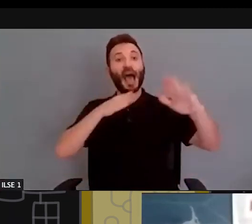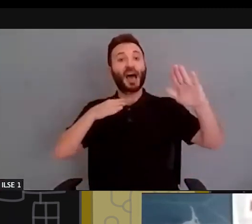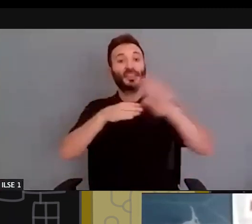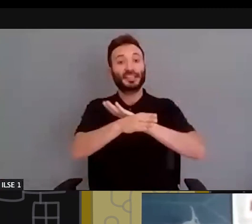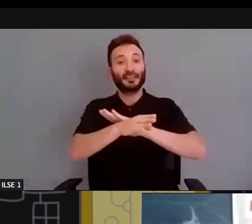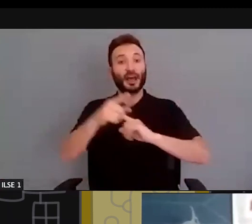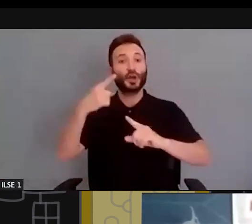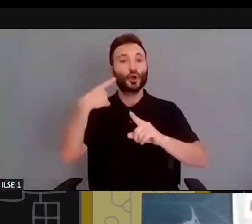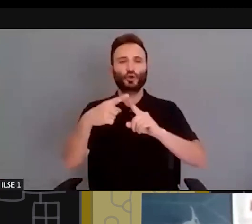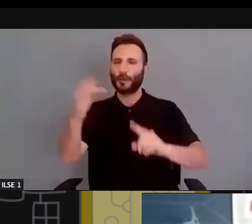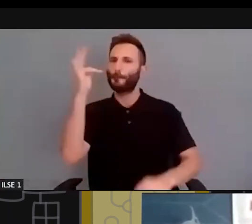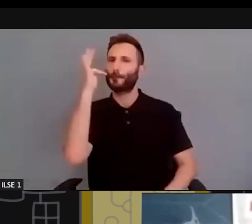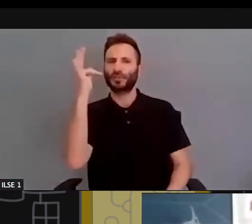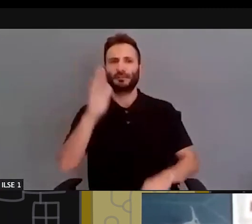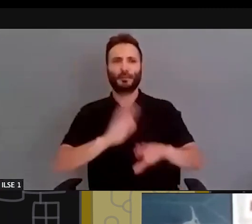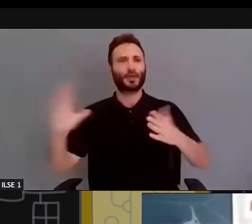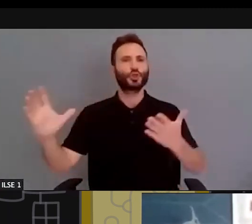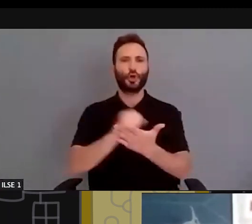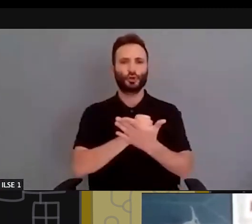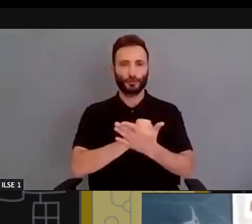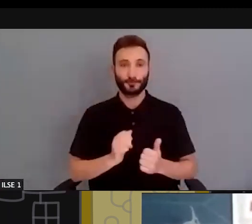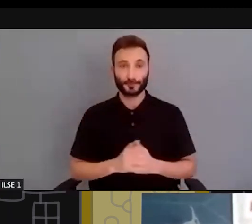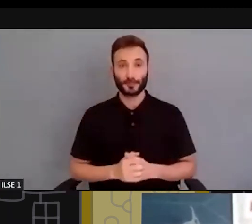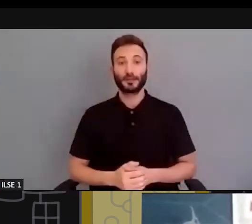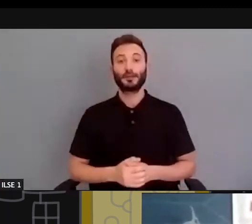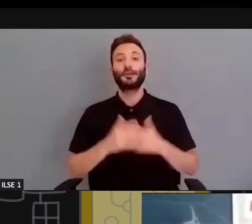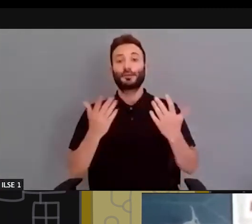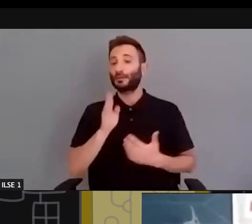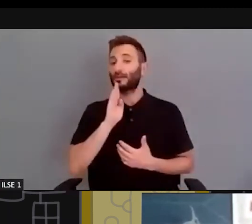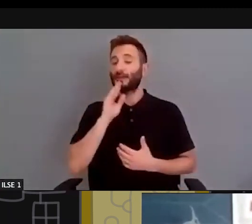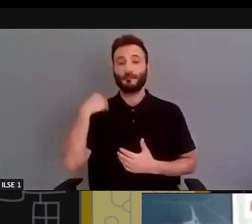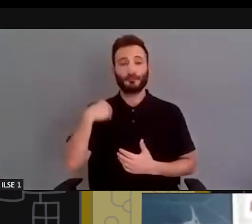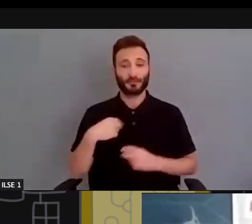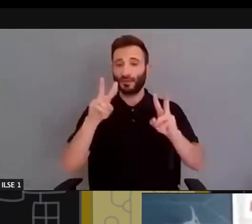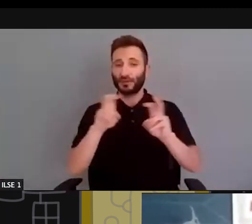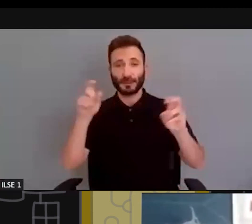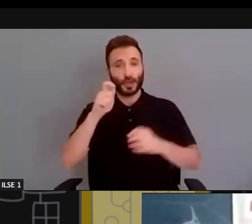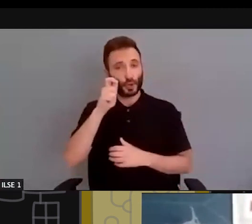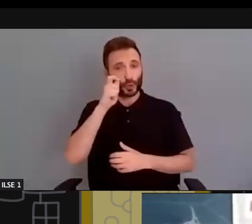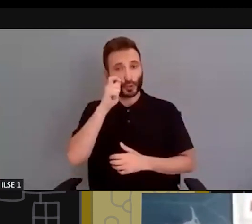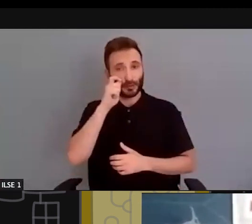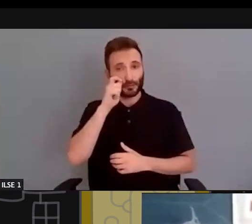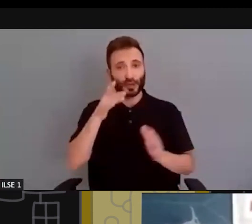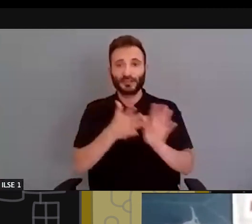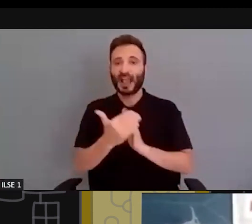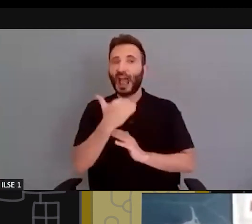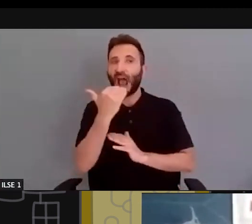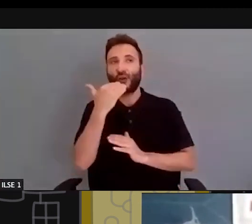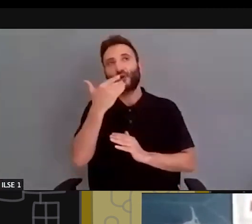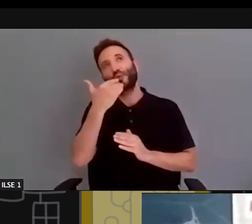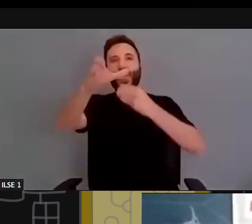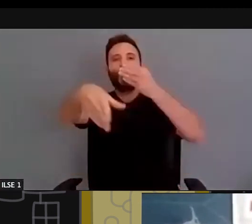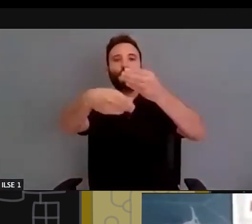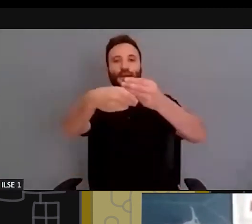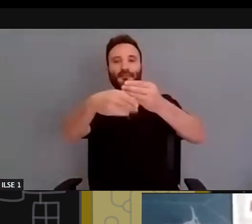sino a la población que vive allí. O sea que lo que dices, el turismo no es algo accesorio de un ministerio, sino hay que